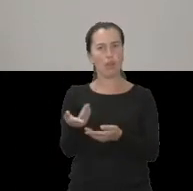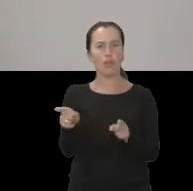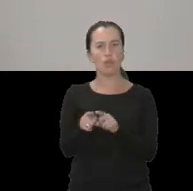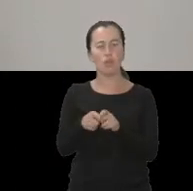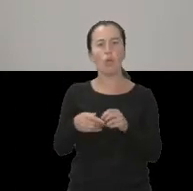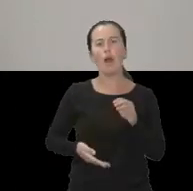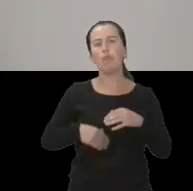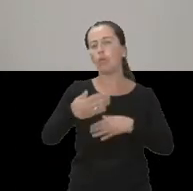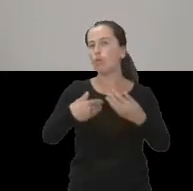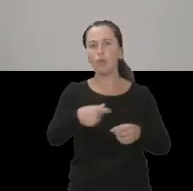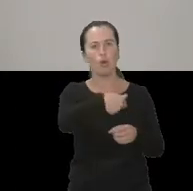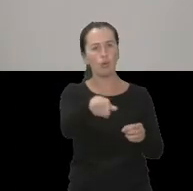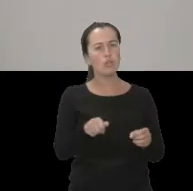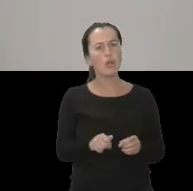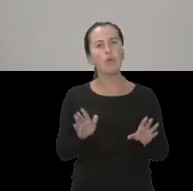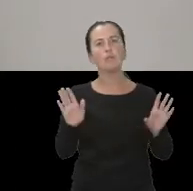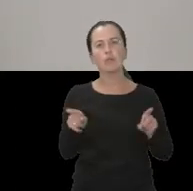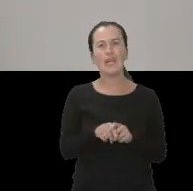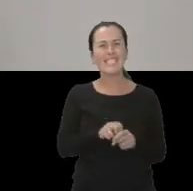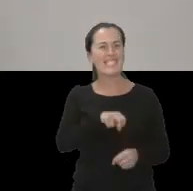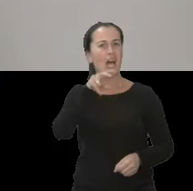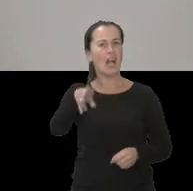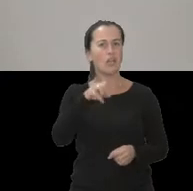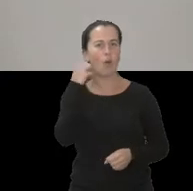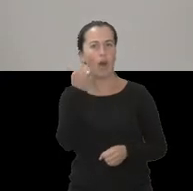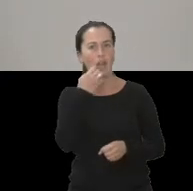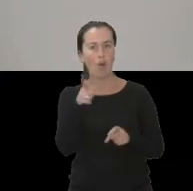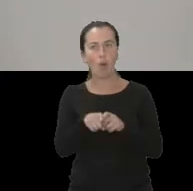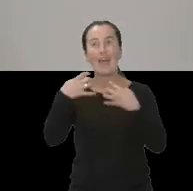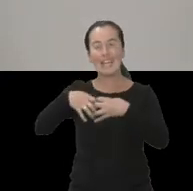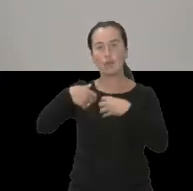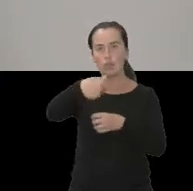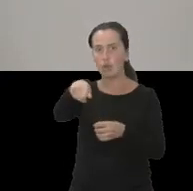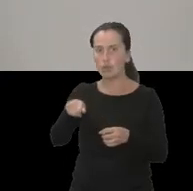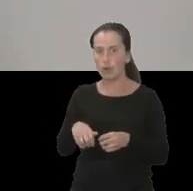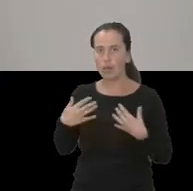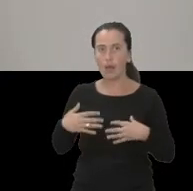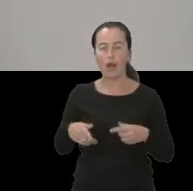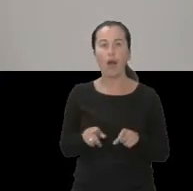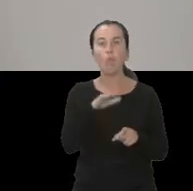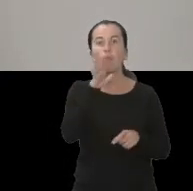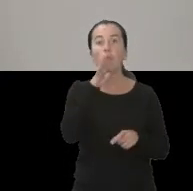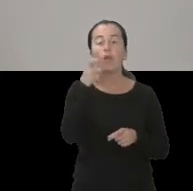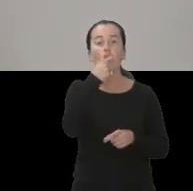en la producción de conservas fueron un salto gigantesco en toda la industria conservera. Por